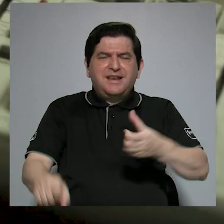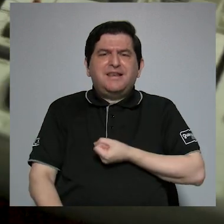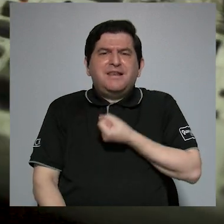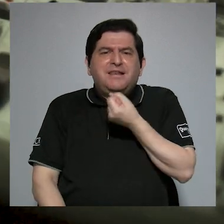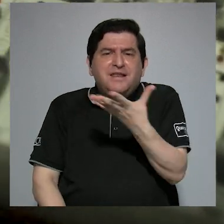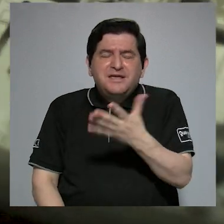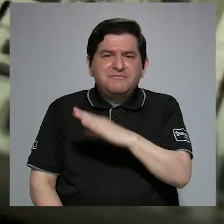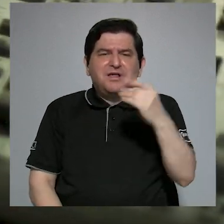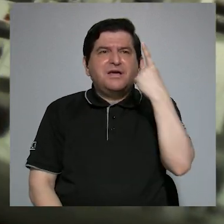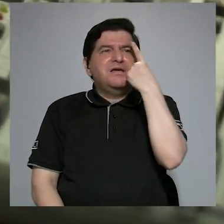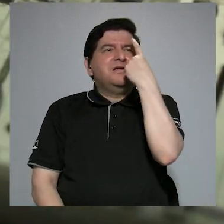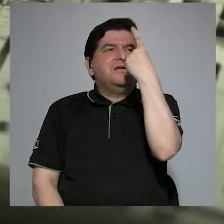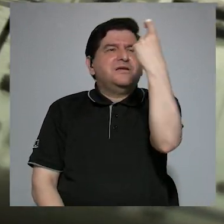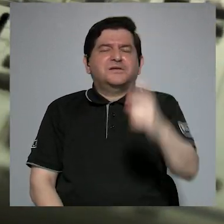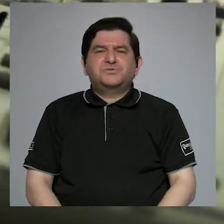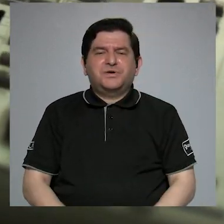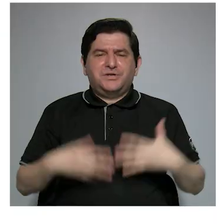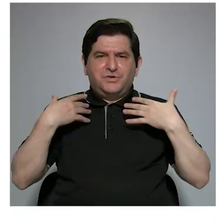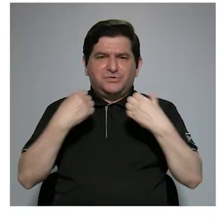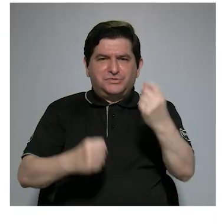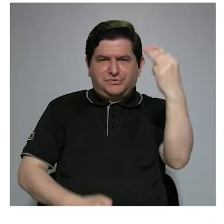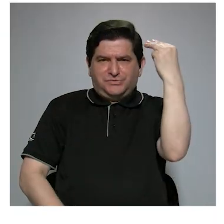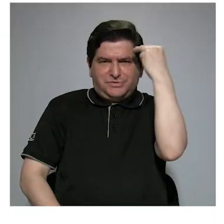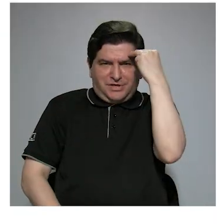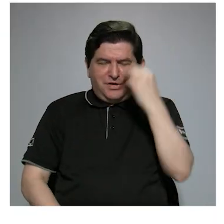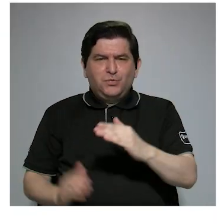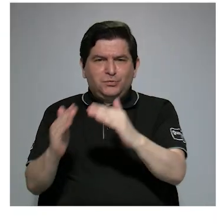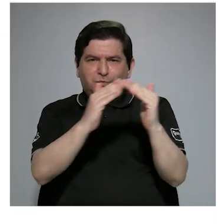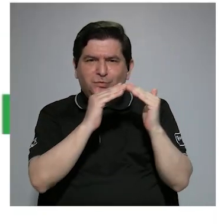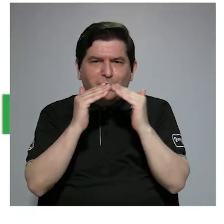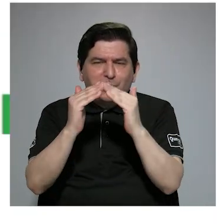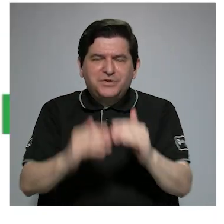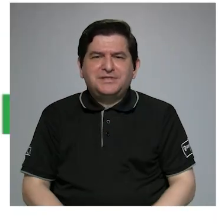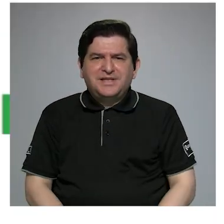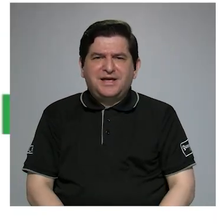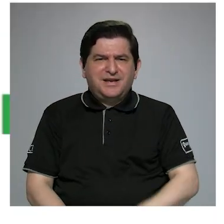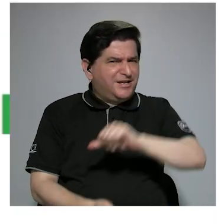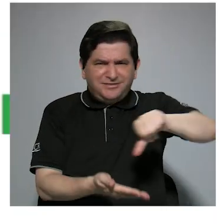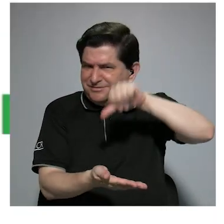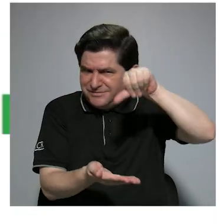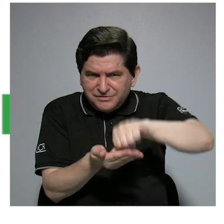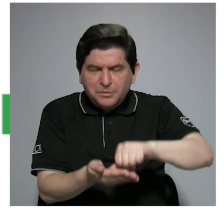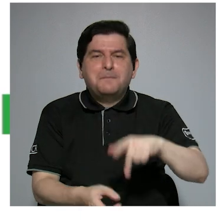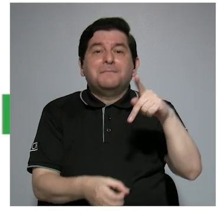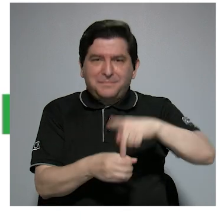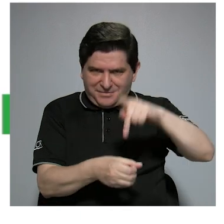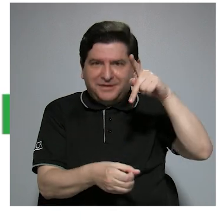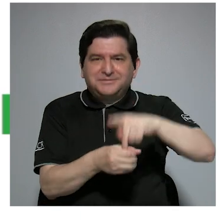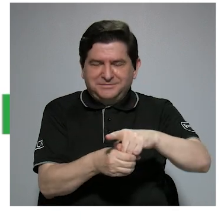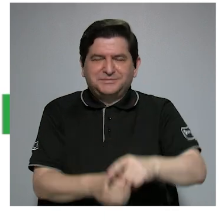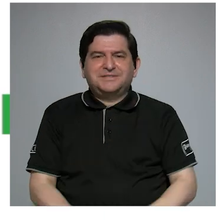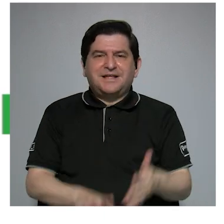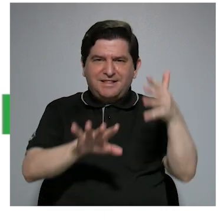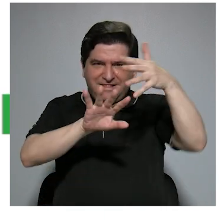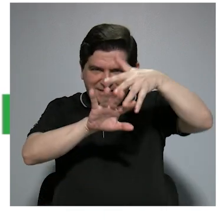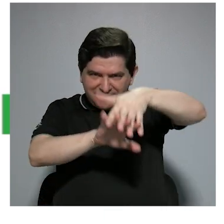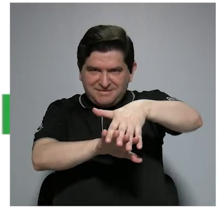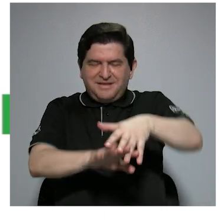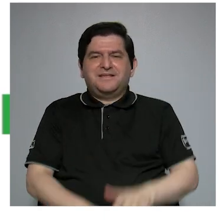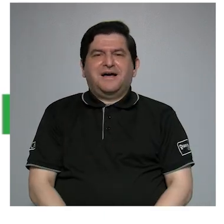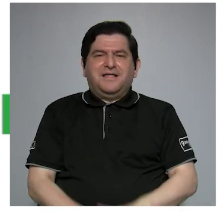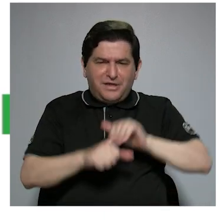expresión, así como el sueño de lograr una salud mental comunitaria, descentralizada, participativa,